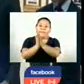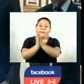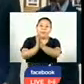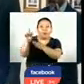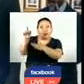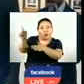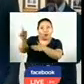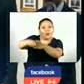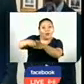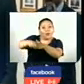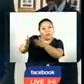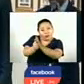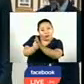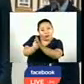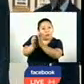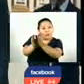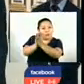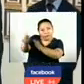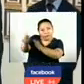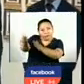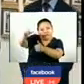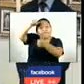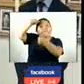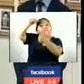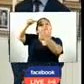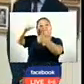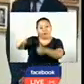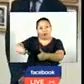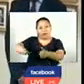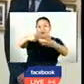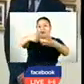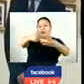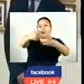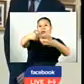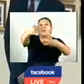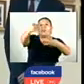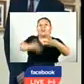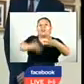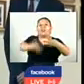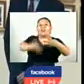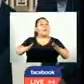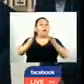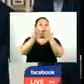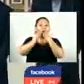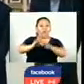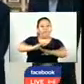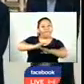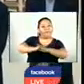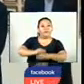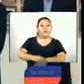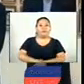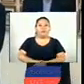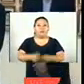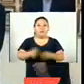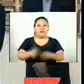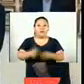la Asamblea Legislativa que apruebe el marco regulatorio de protección es un derecho fundamental del ser humano